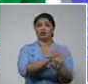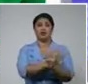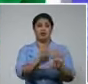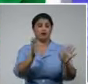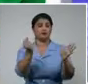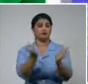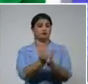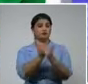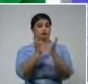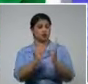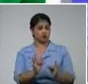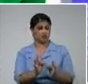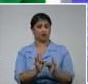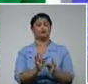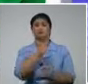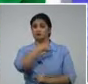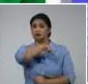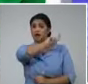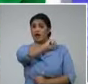ayer,